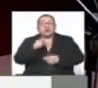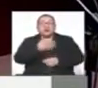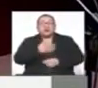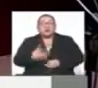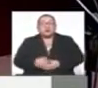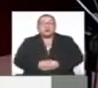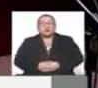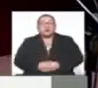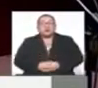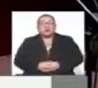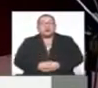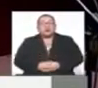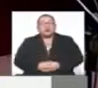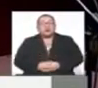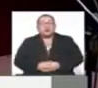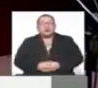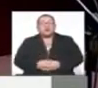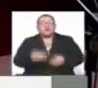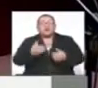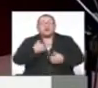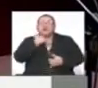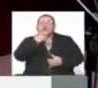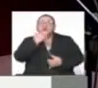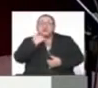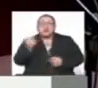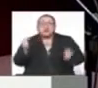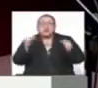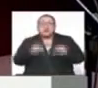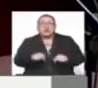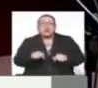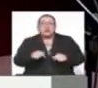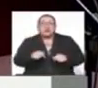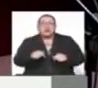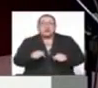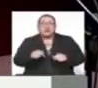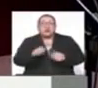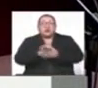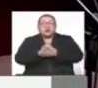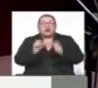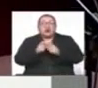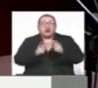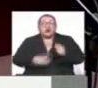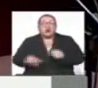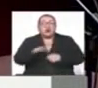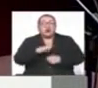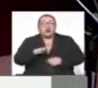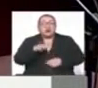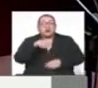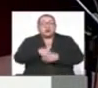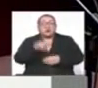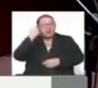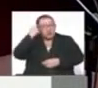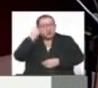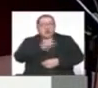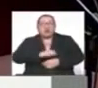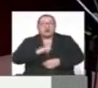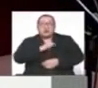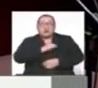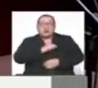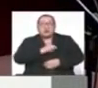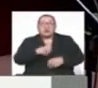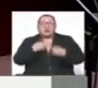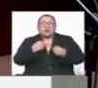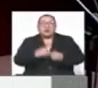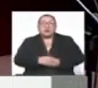a eventos congresos reuniones para comprar material de espionaje para la mafia de Pedro Castillo